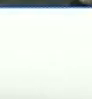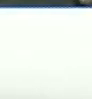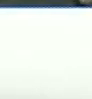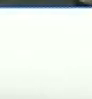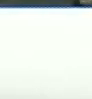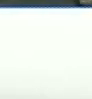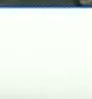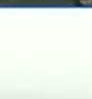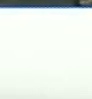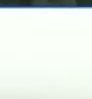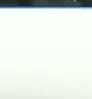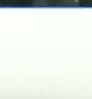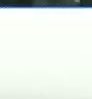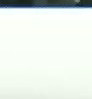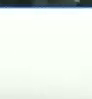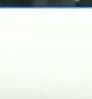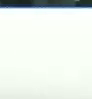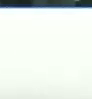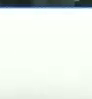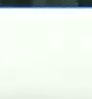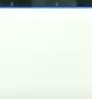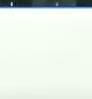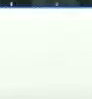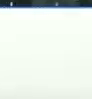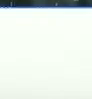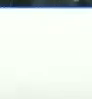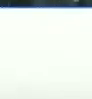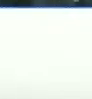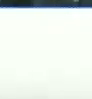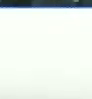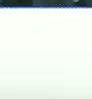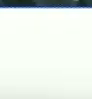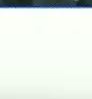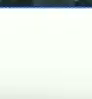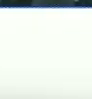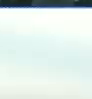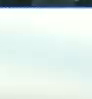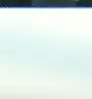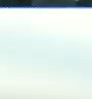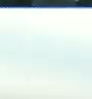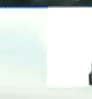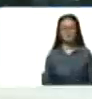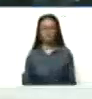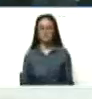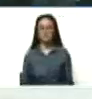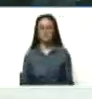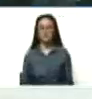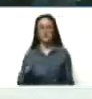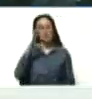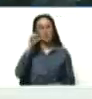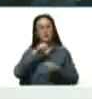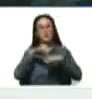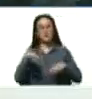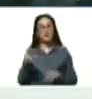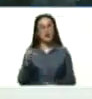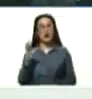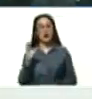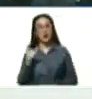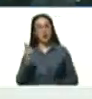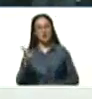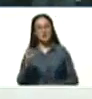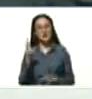ahí está la muestra, pues. Bueno, muchas gracias, muchachos. Que Dios me los bendiga por allá por coche. Y vamos a hablar de